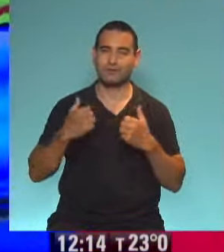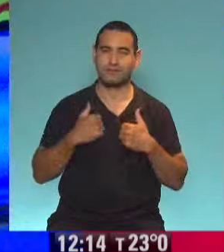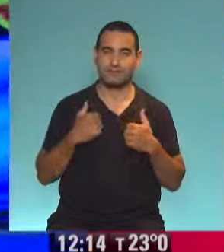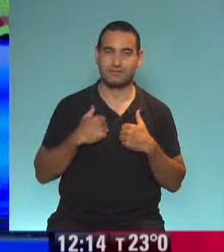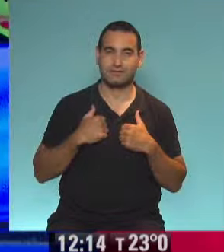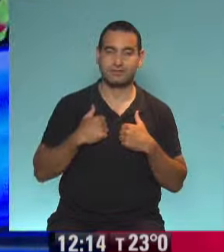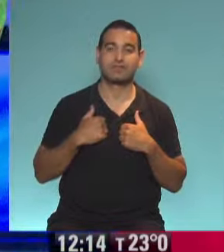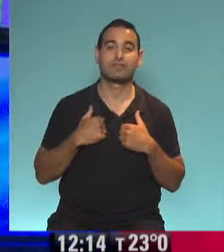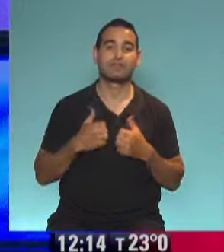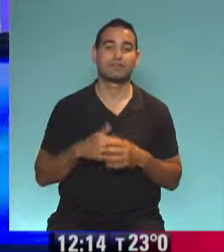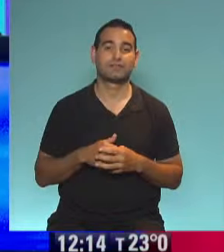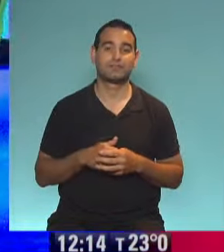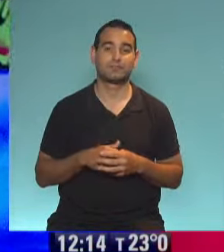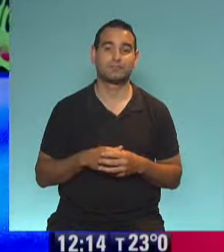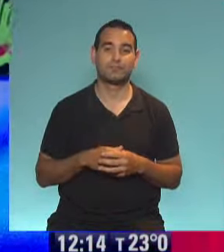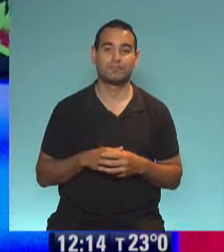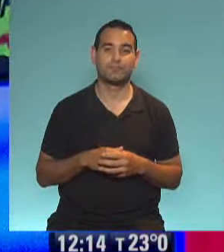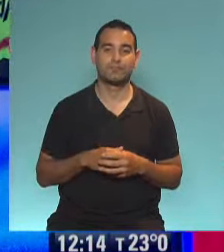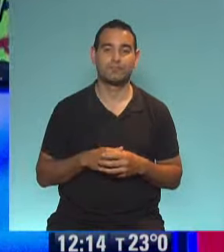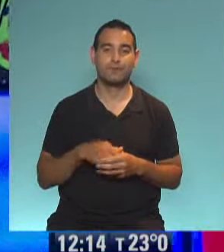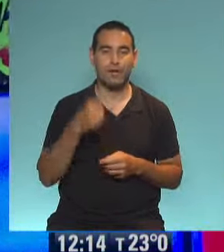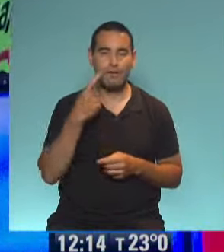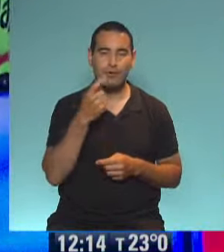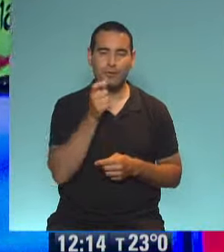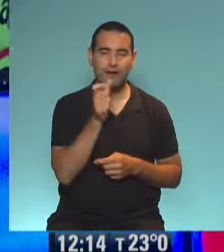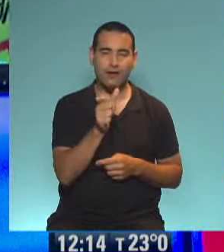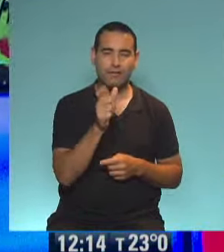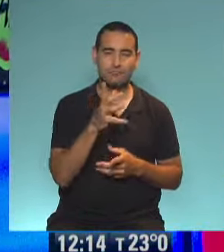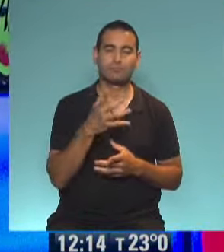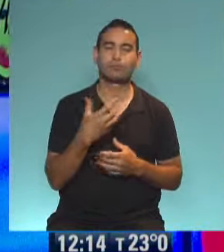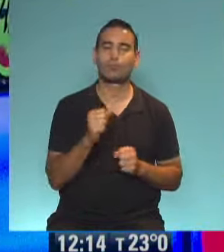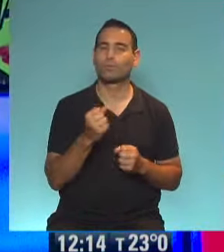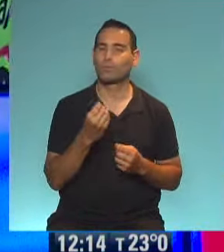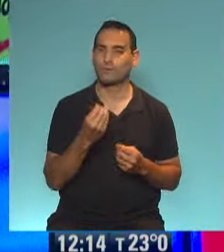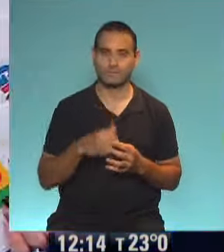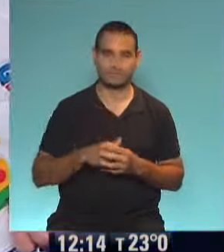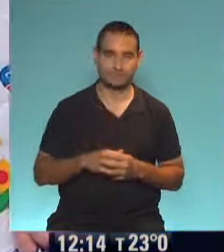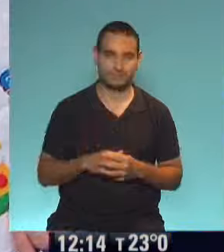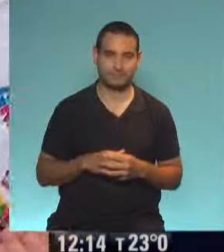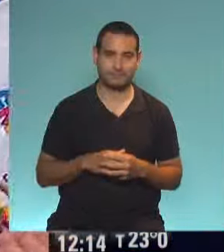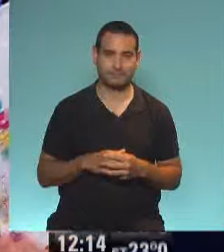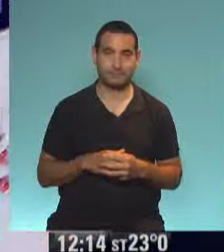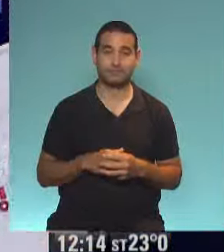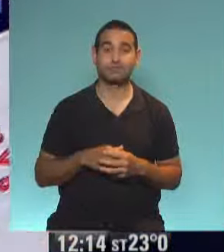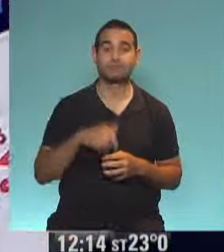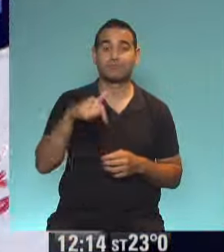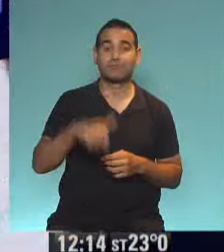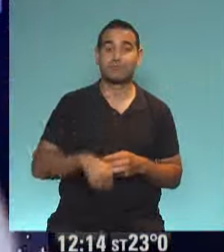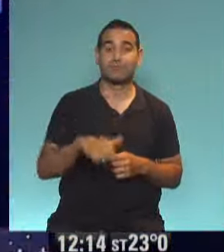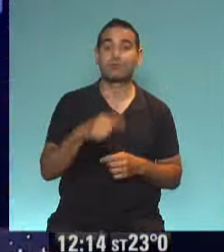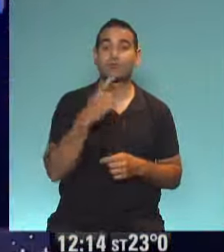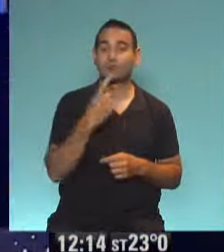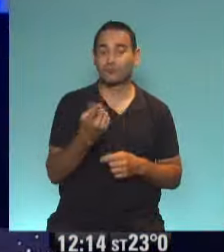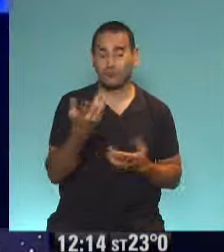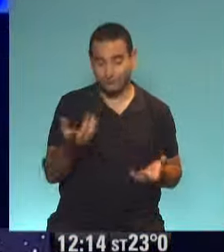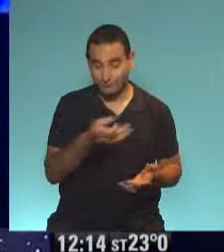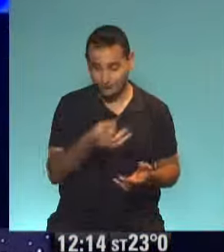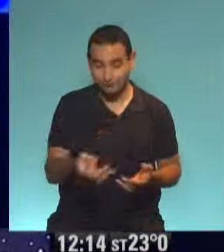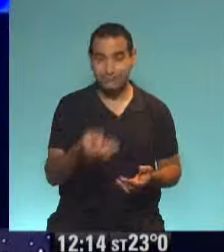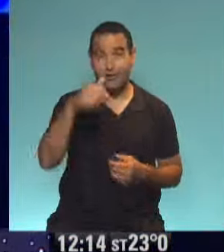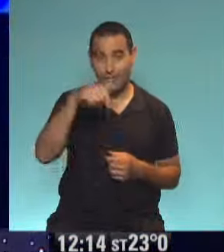hizo Pablo y como hice yo en este momento y ven cuál es la palabra que está oculta ahí. Exactamente. Pues bueno, llegamos al viernes, pero todavía tenemos eso,